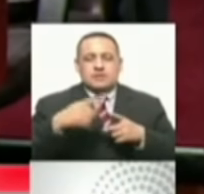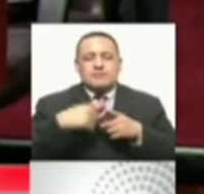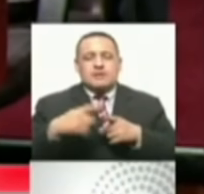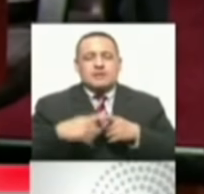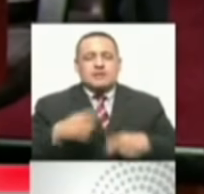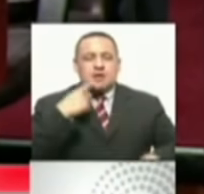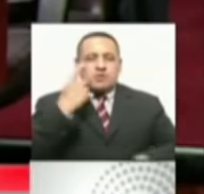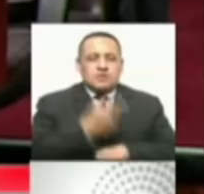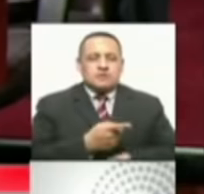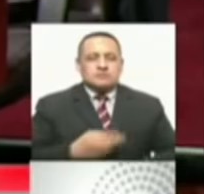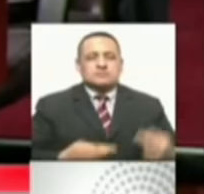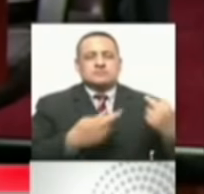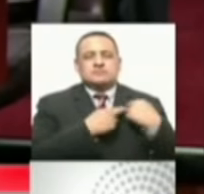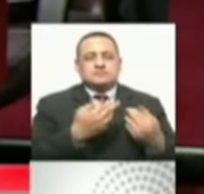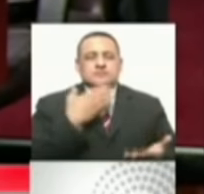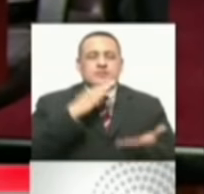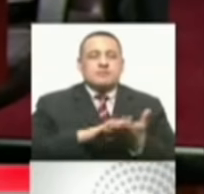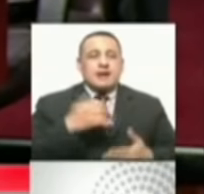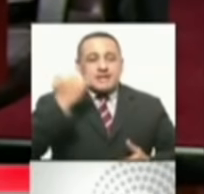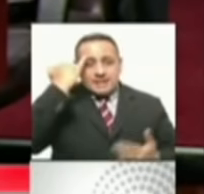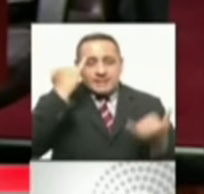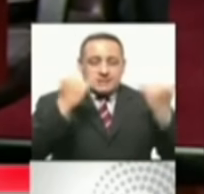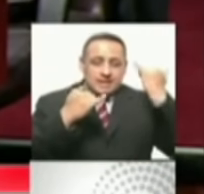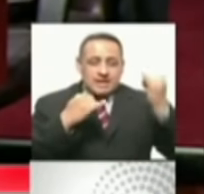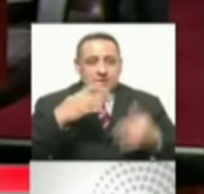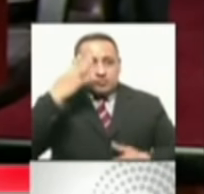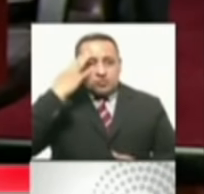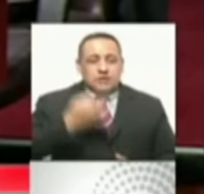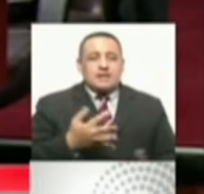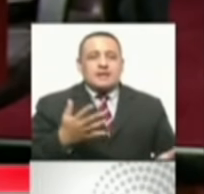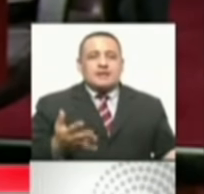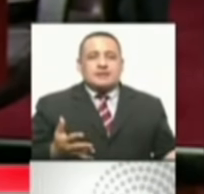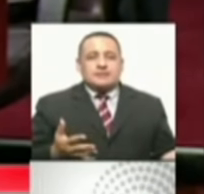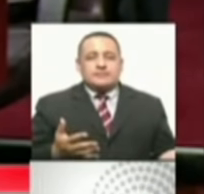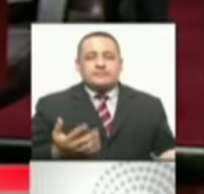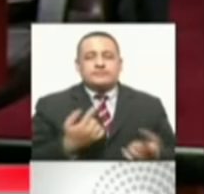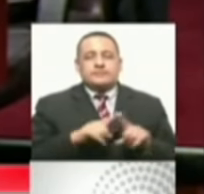del atentado de Tarata? ¿Por qué se habría equivocado solo con Maraví?